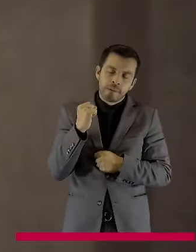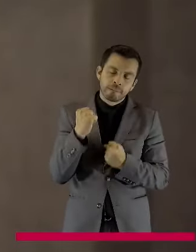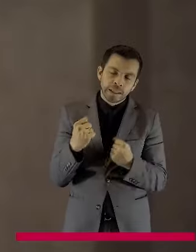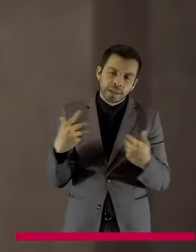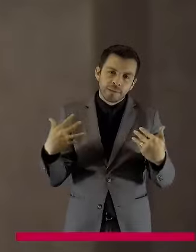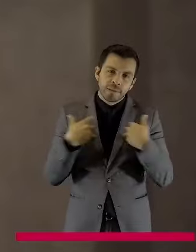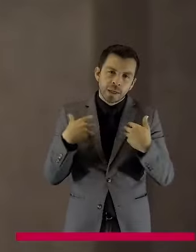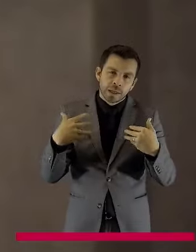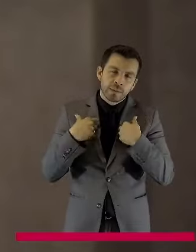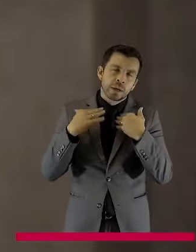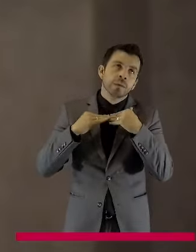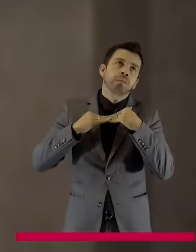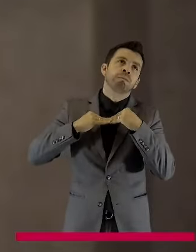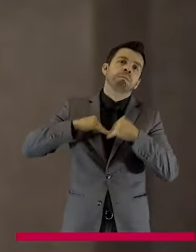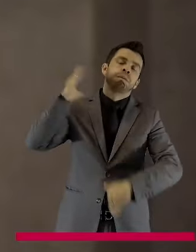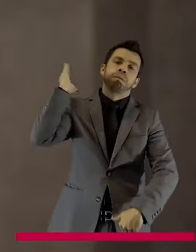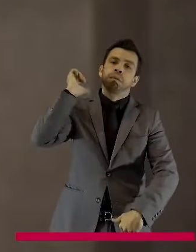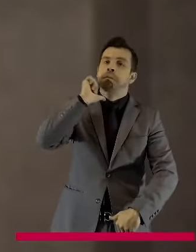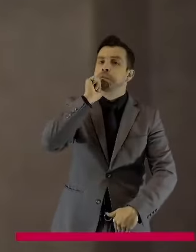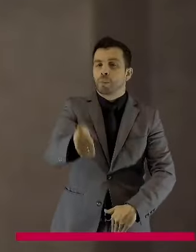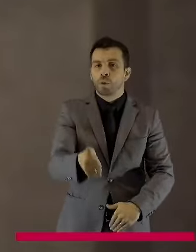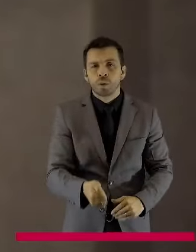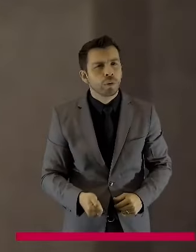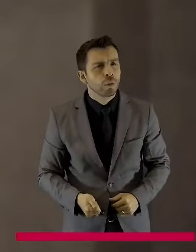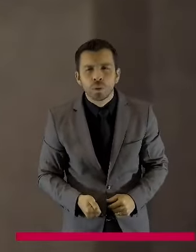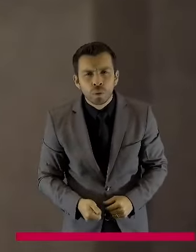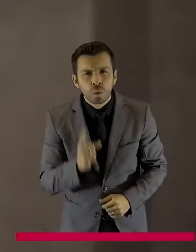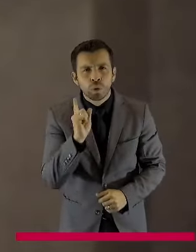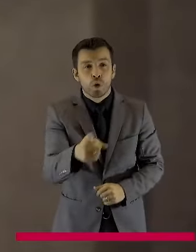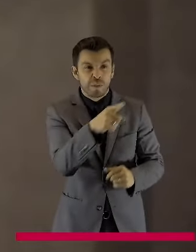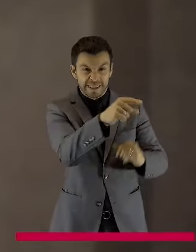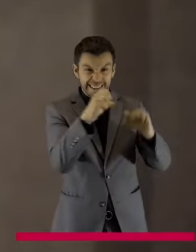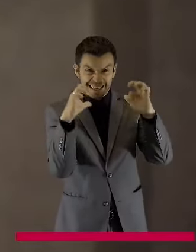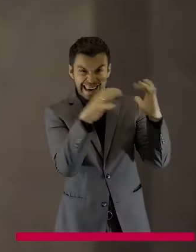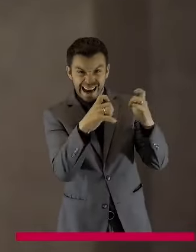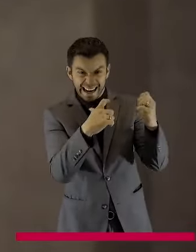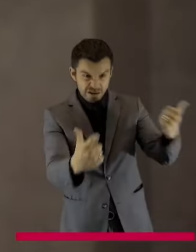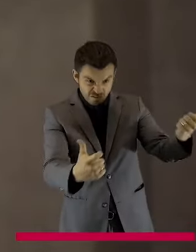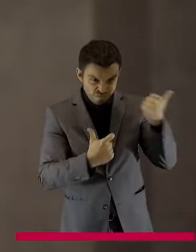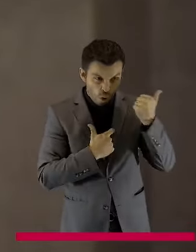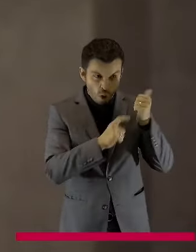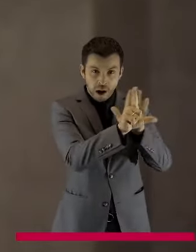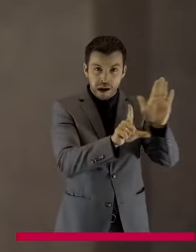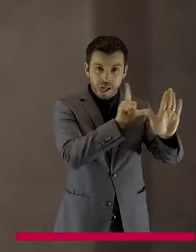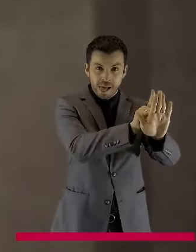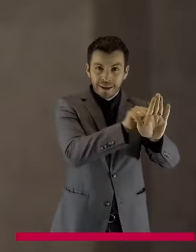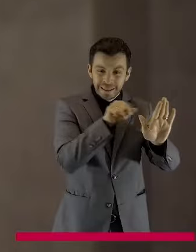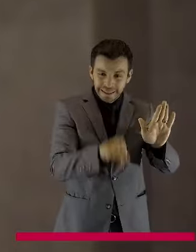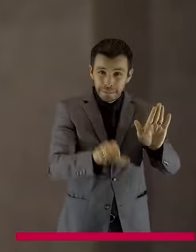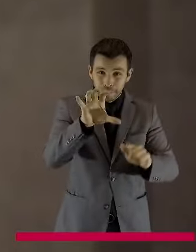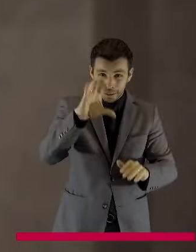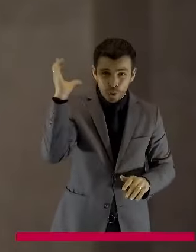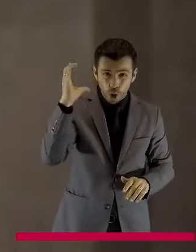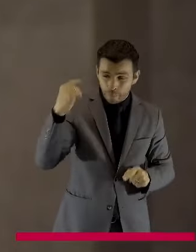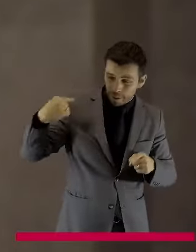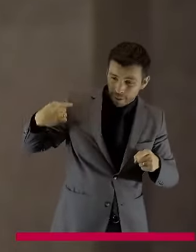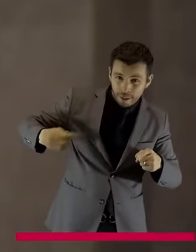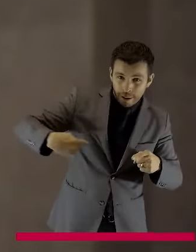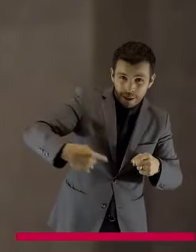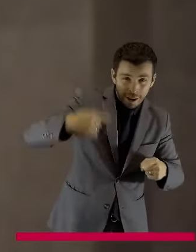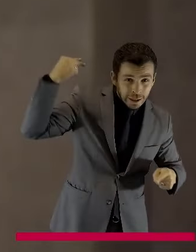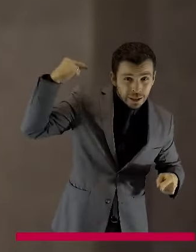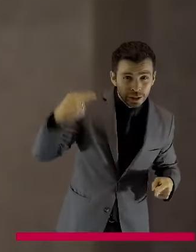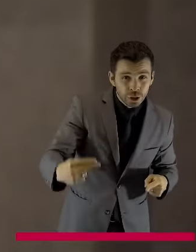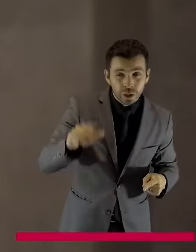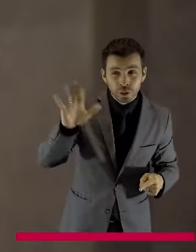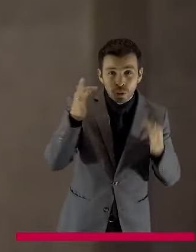víctimas desproporcionadas de los distintos conflictos armados que hemos tenido en nuestro país. Y en la historia